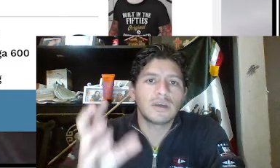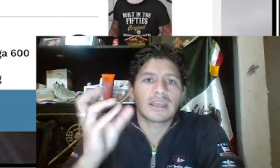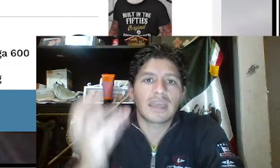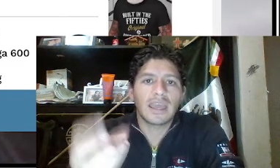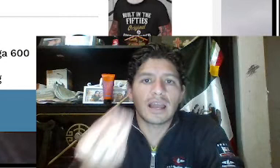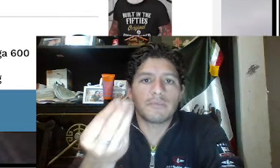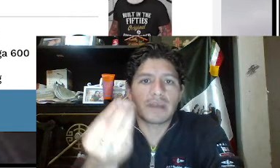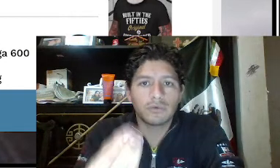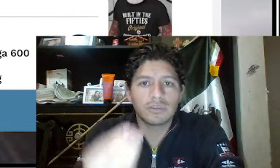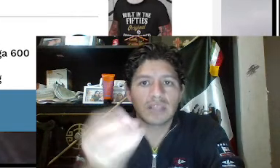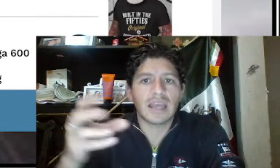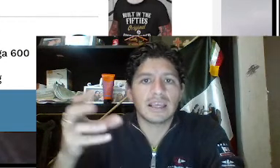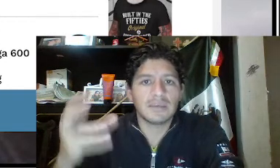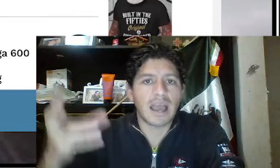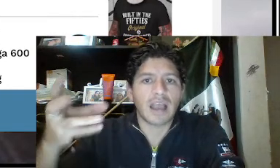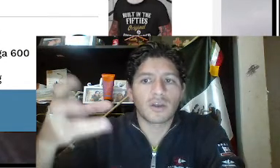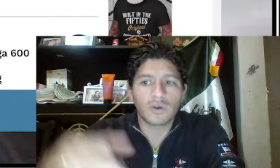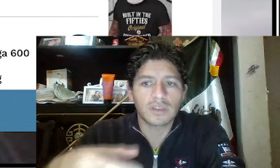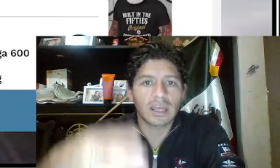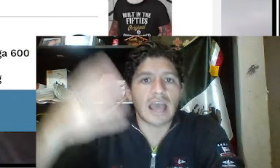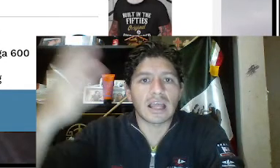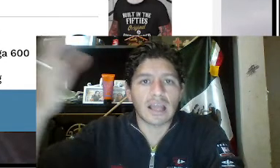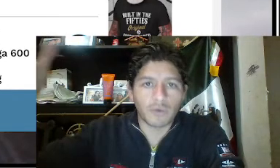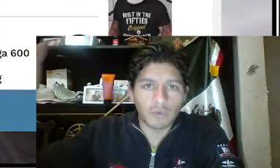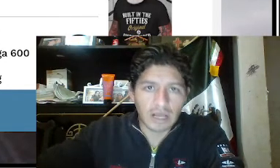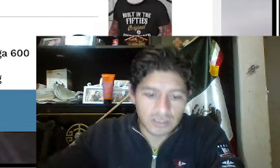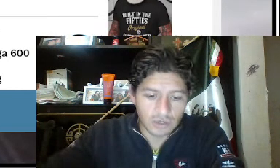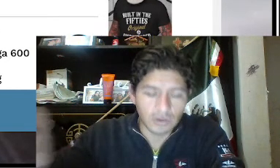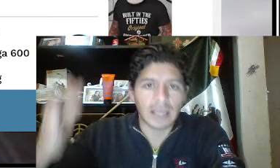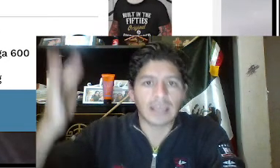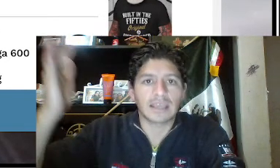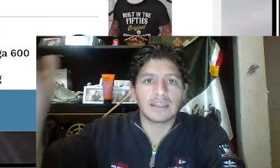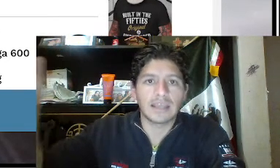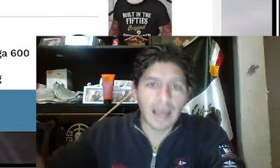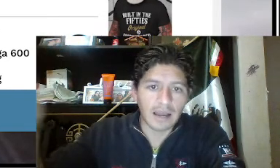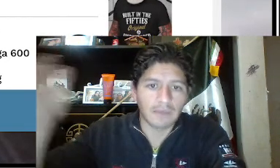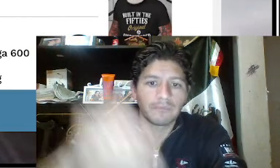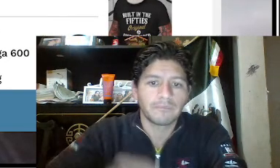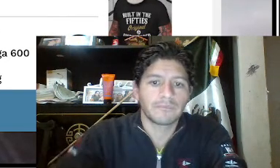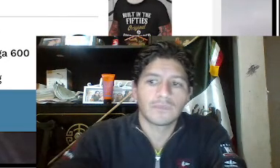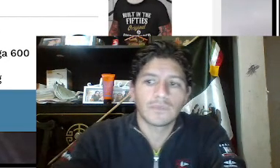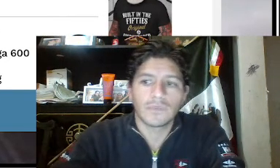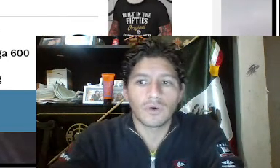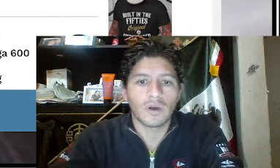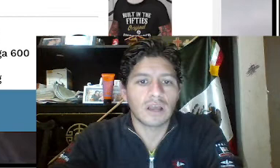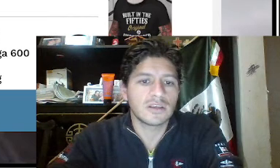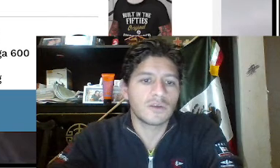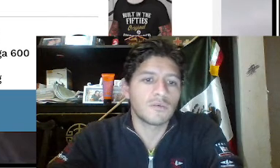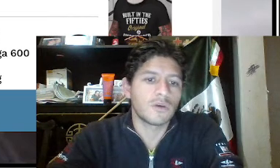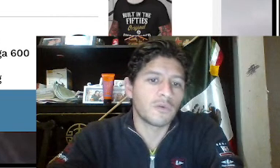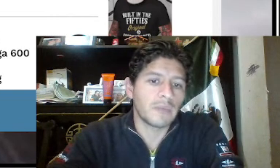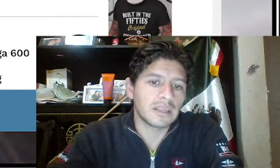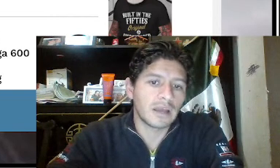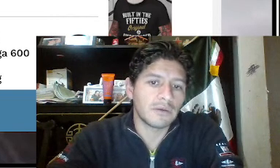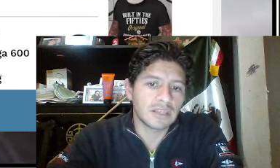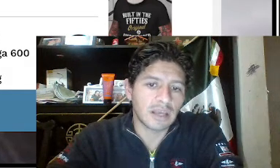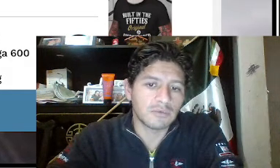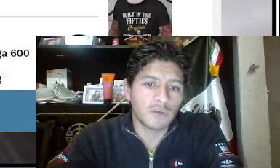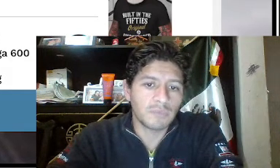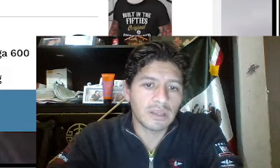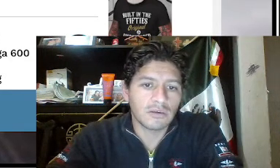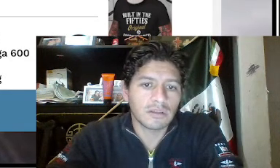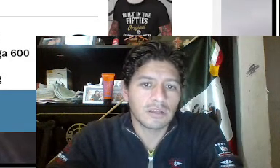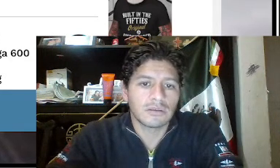contextualizado que la pregunta iba acorde a la población en general. No así como lo comenta ahorita